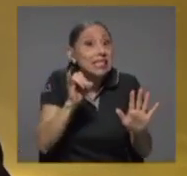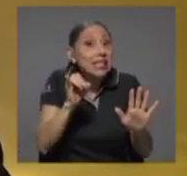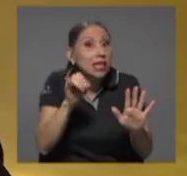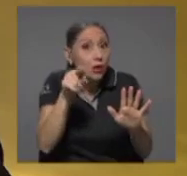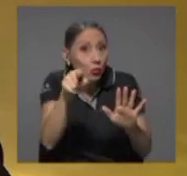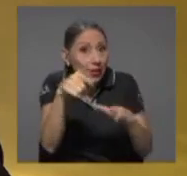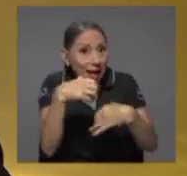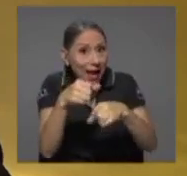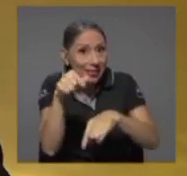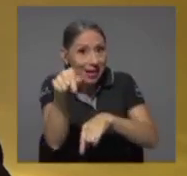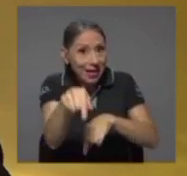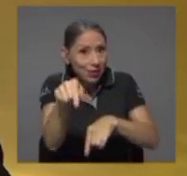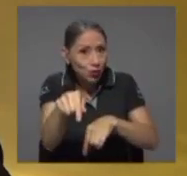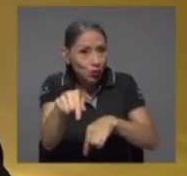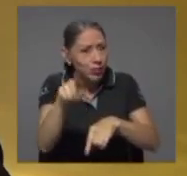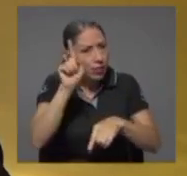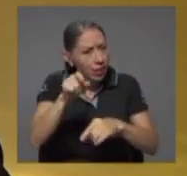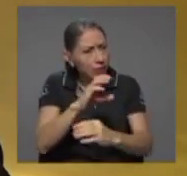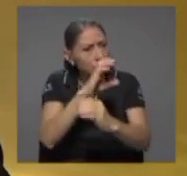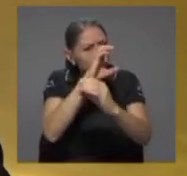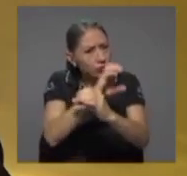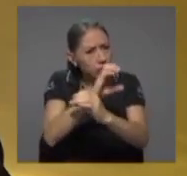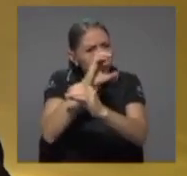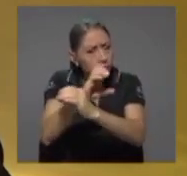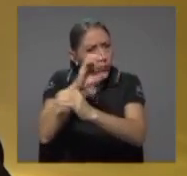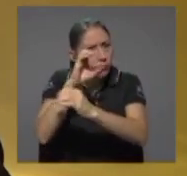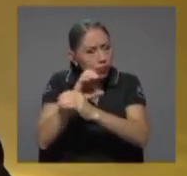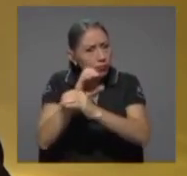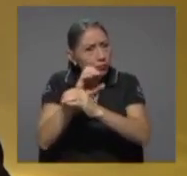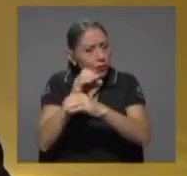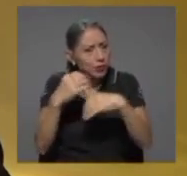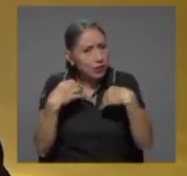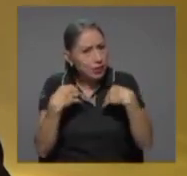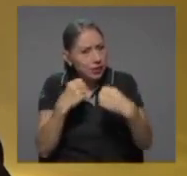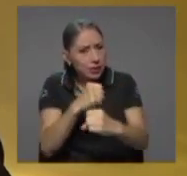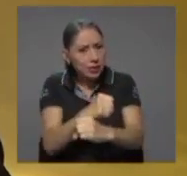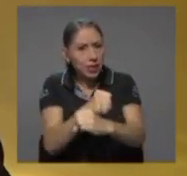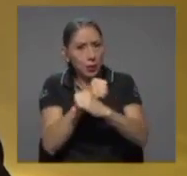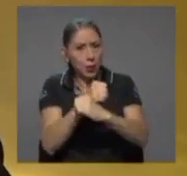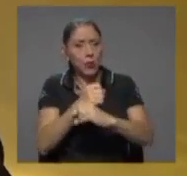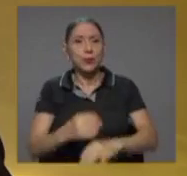cosas, sigan todas las medidas de seguridad.